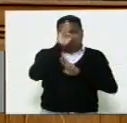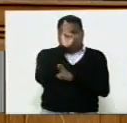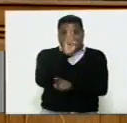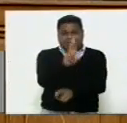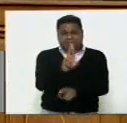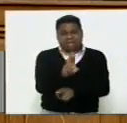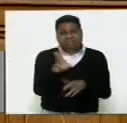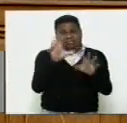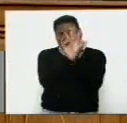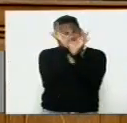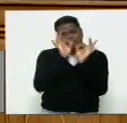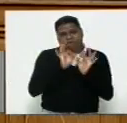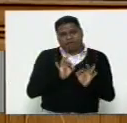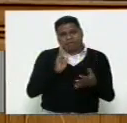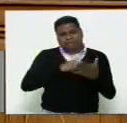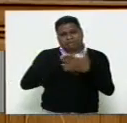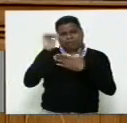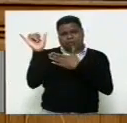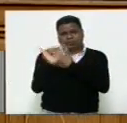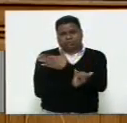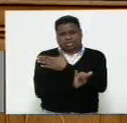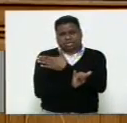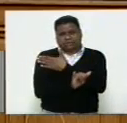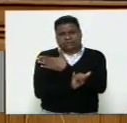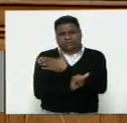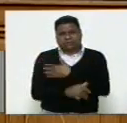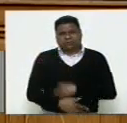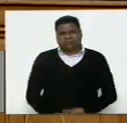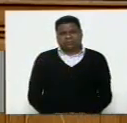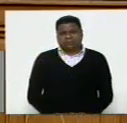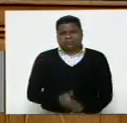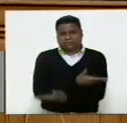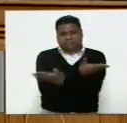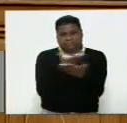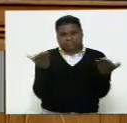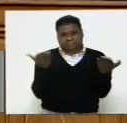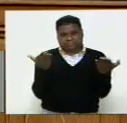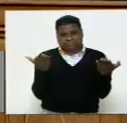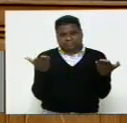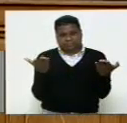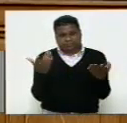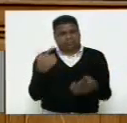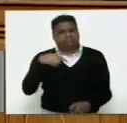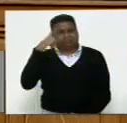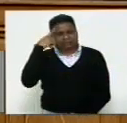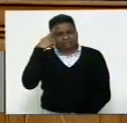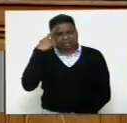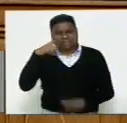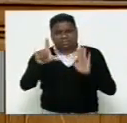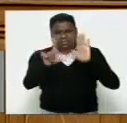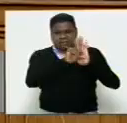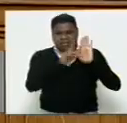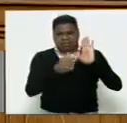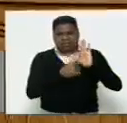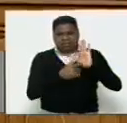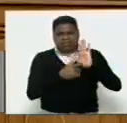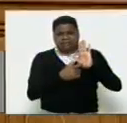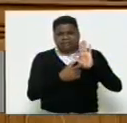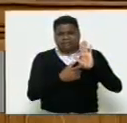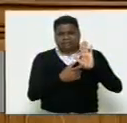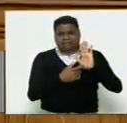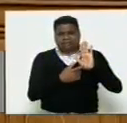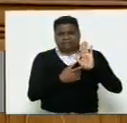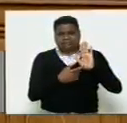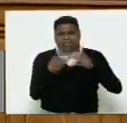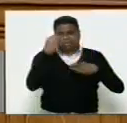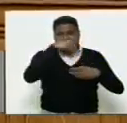ese sentido, este proyecto, Presidenta, Ciudadanos Constituyentes, compañeras y compañeros, tiene entonces